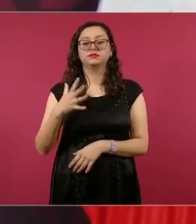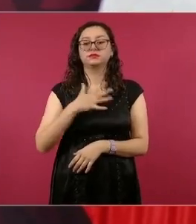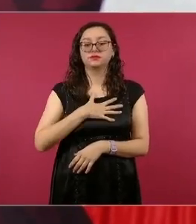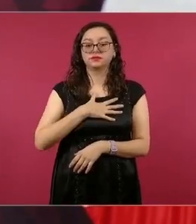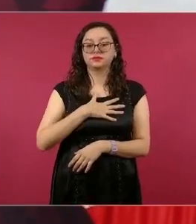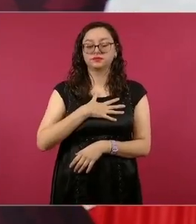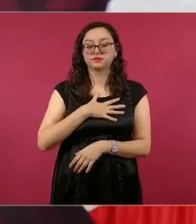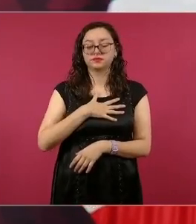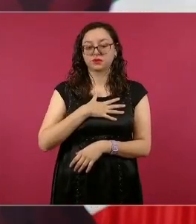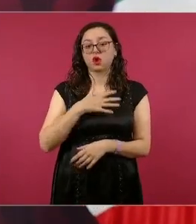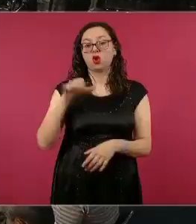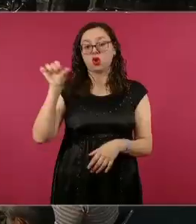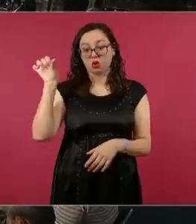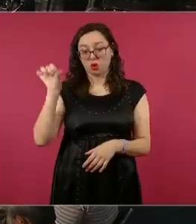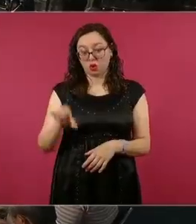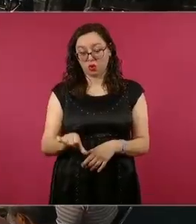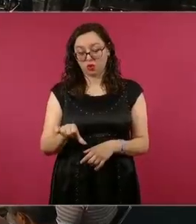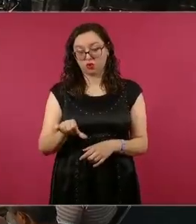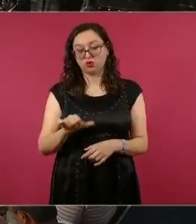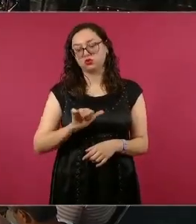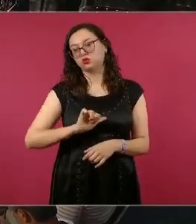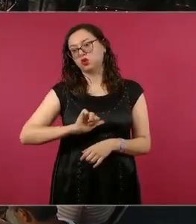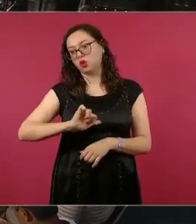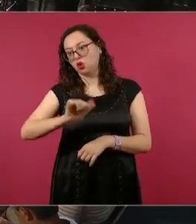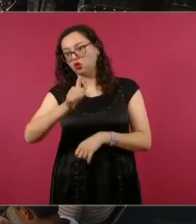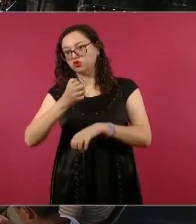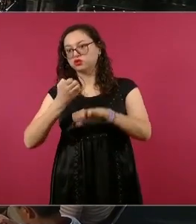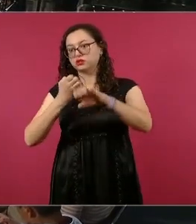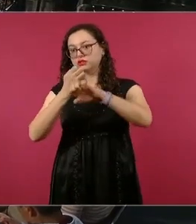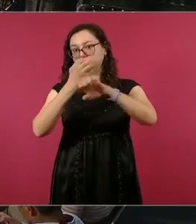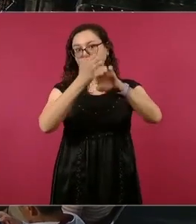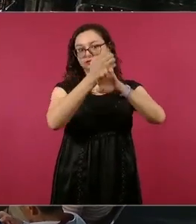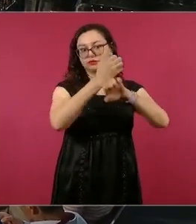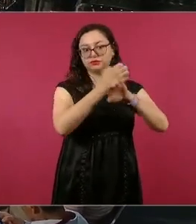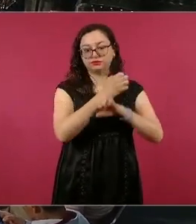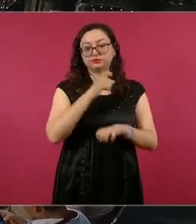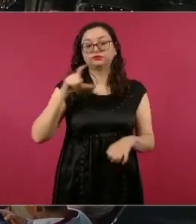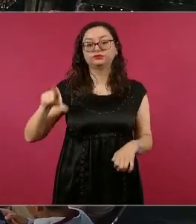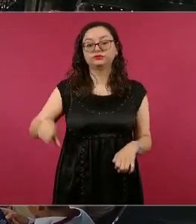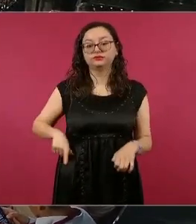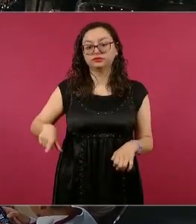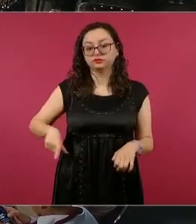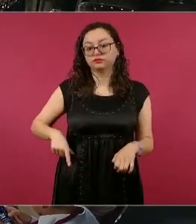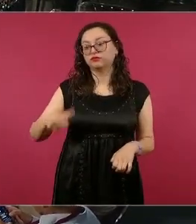comunicación con gobernadoras, con gobernadores de